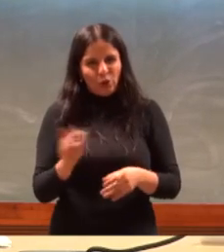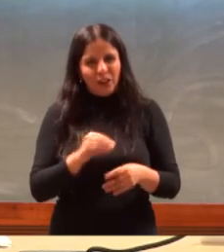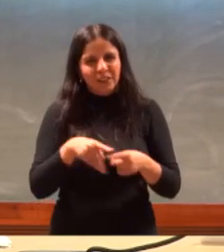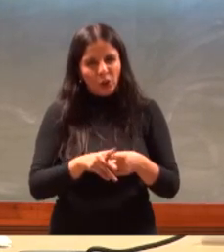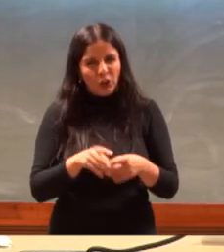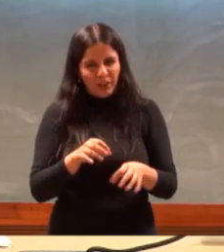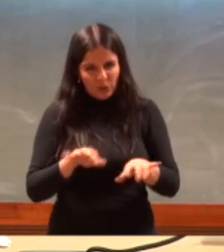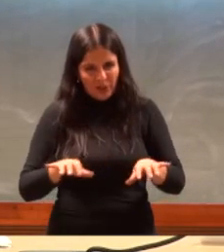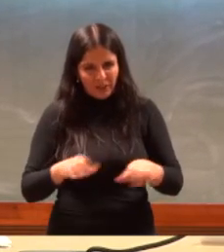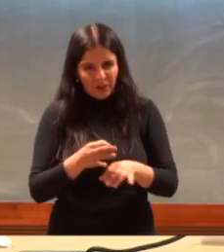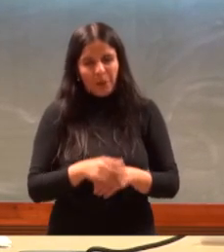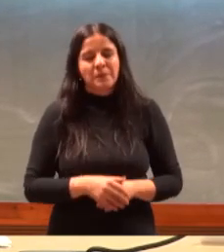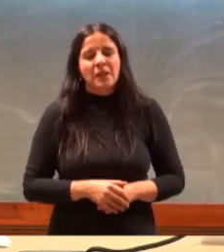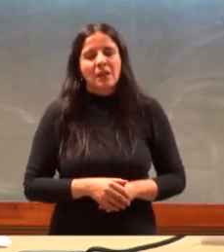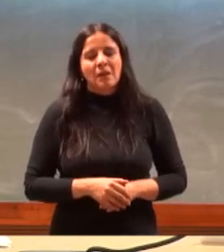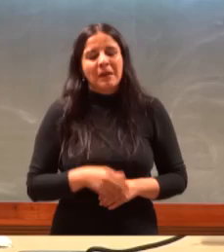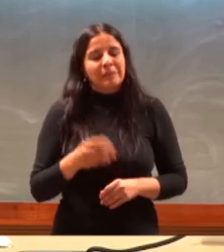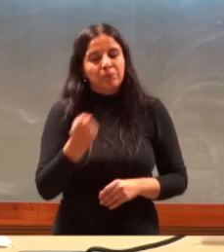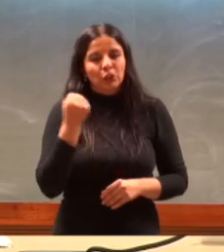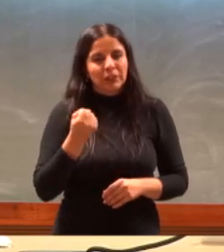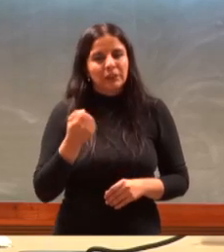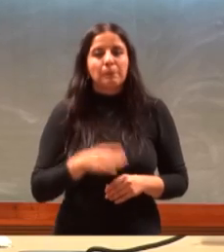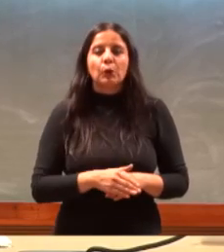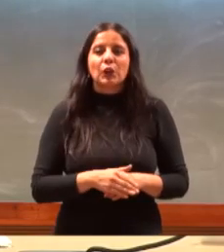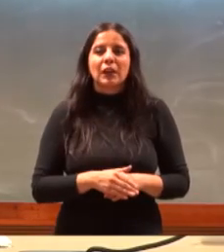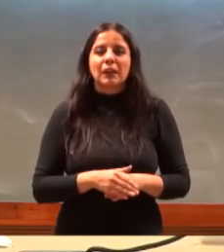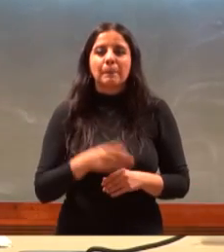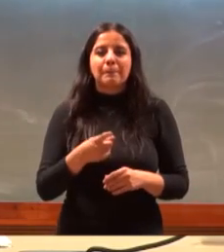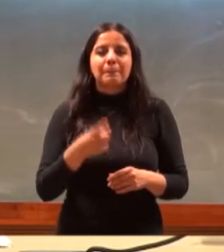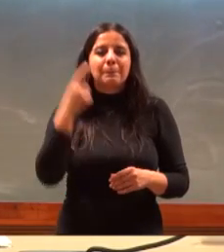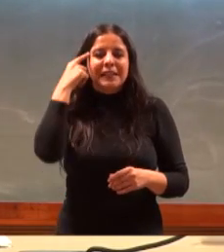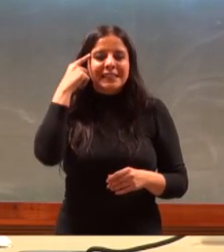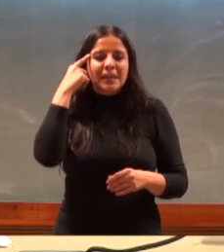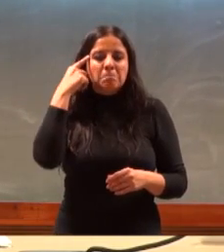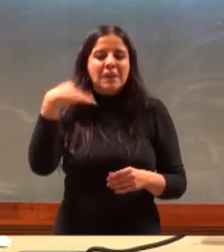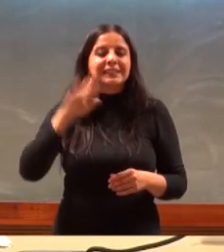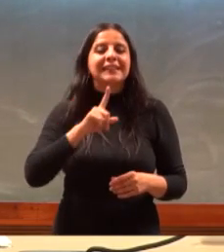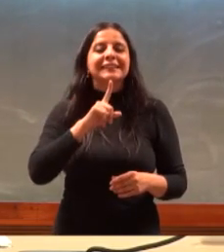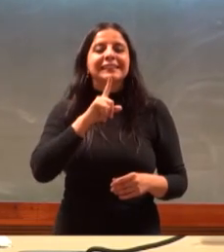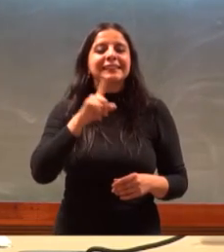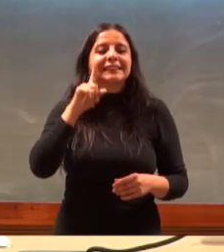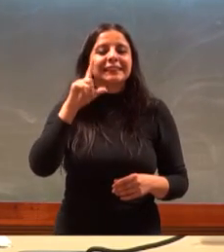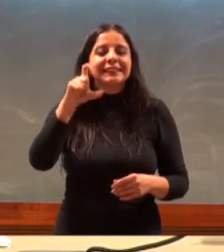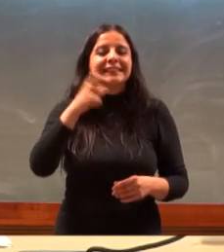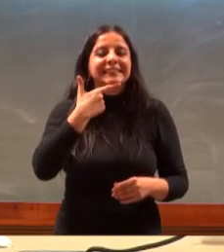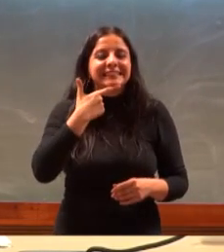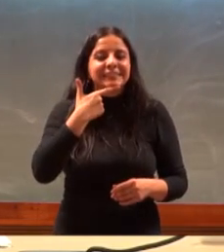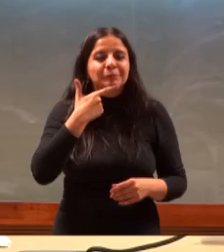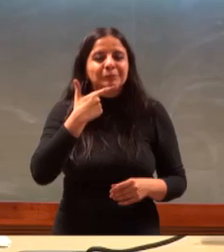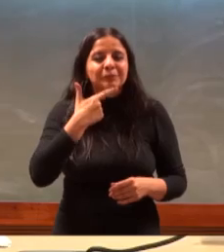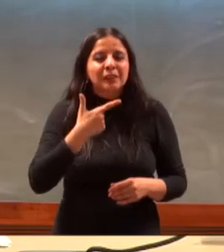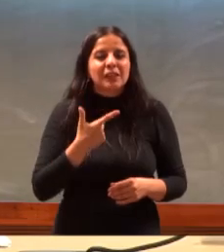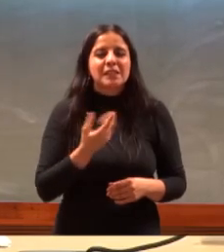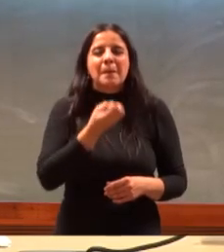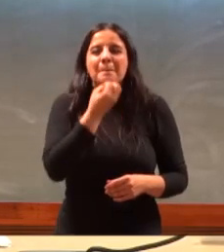importancia para la docencia del grado y el posgrado y promover el uso más generalizado de las tics renovar el equipamiento para las aas para la enseñanza que